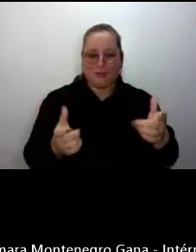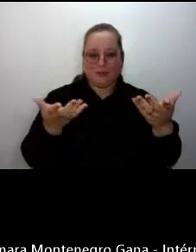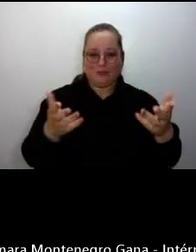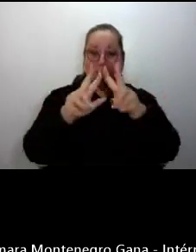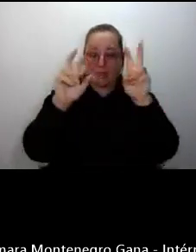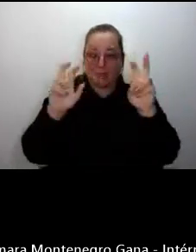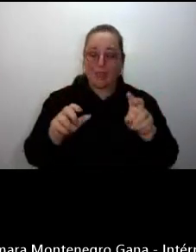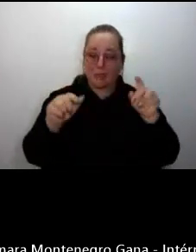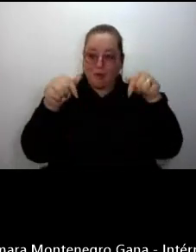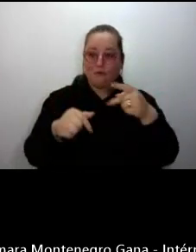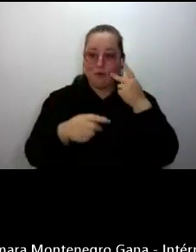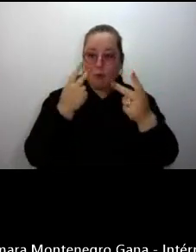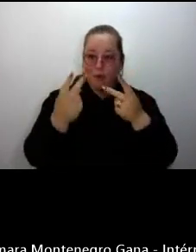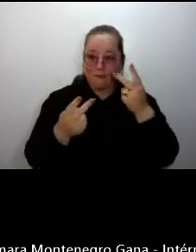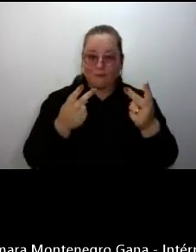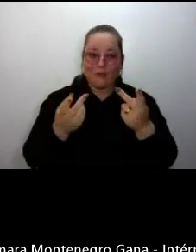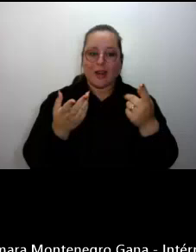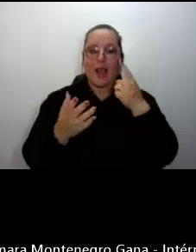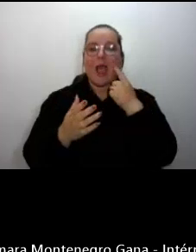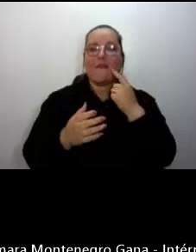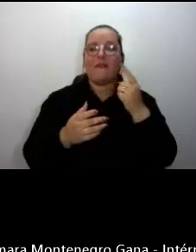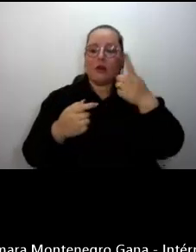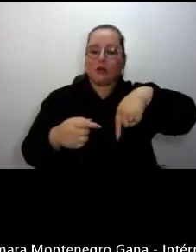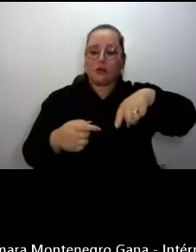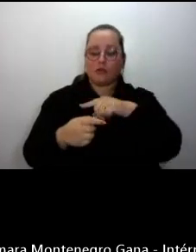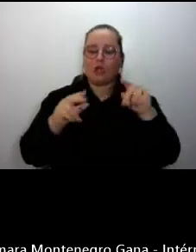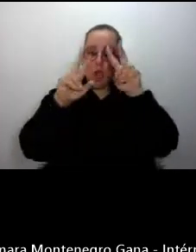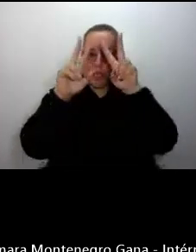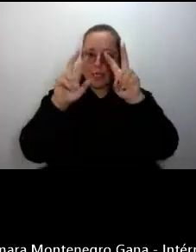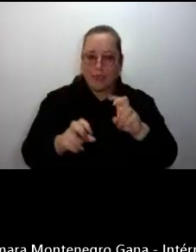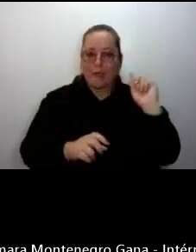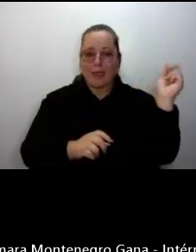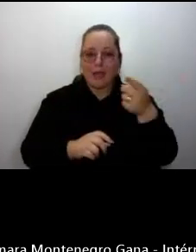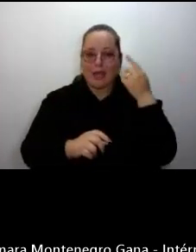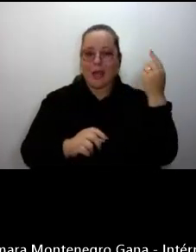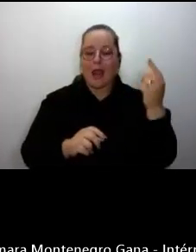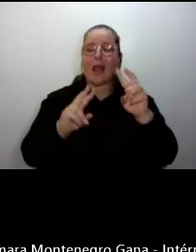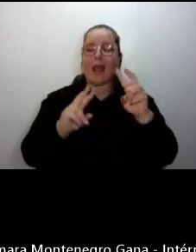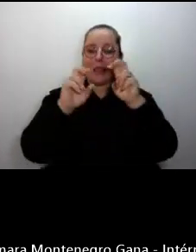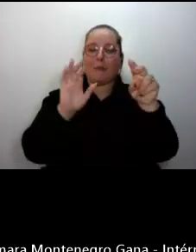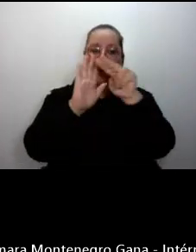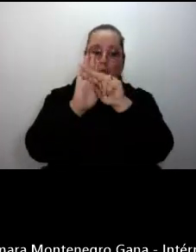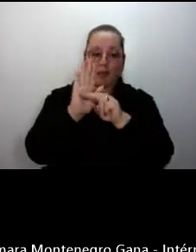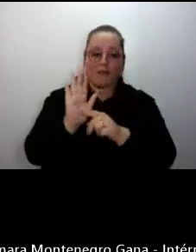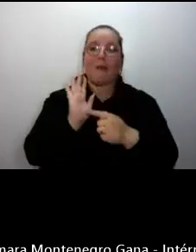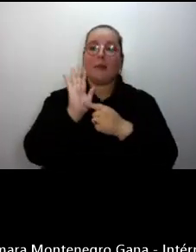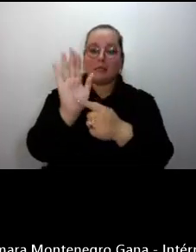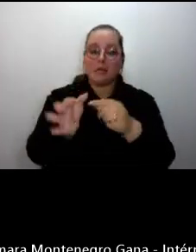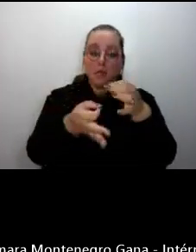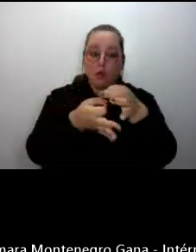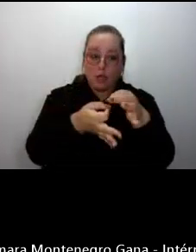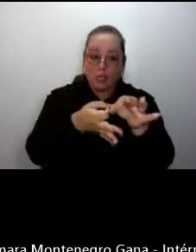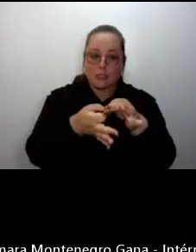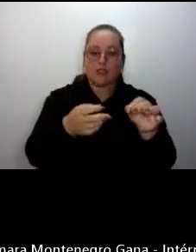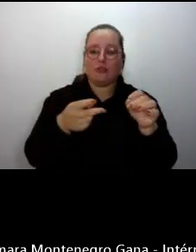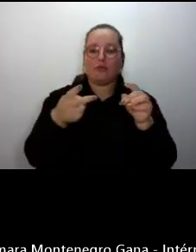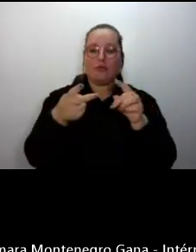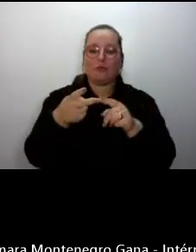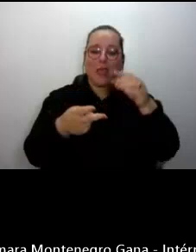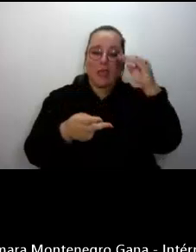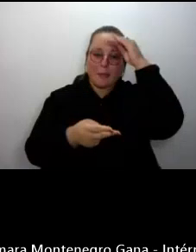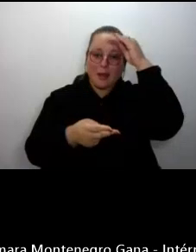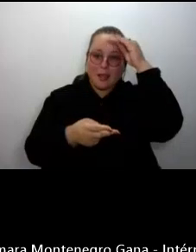a ver hoy día entonces son las consideraciones generales sobre el marco normativo, la presentación de las orientaciones, la